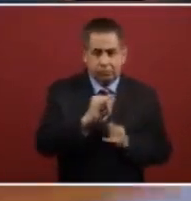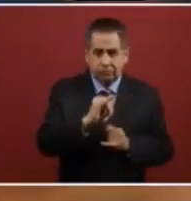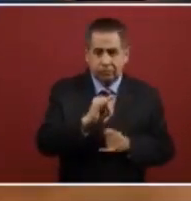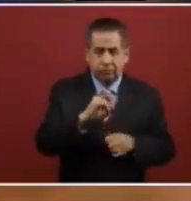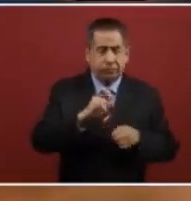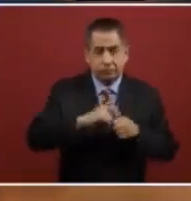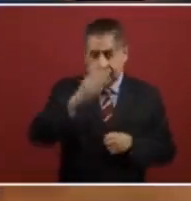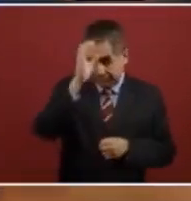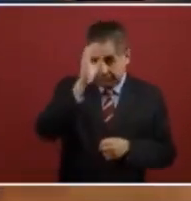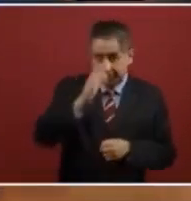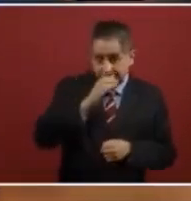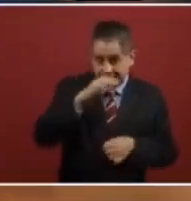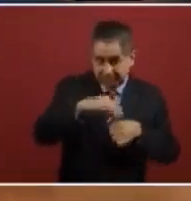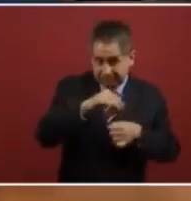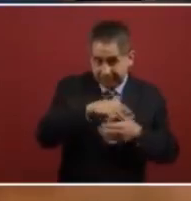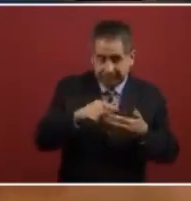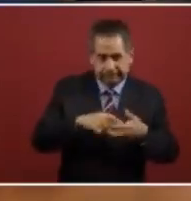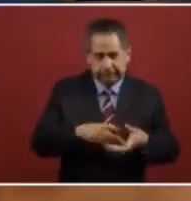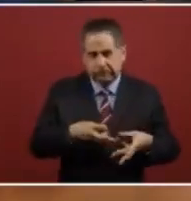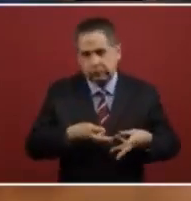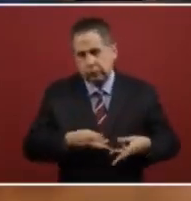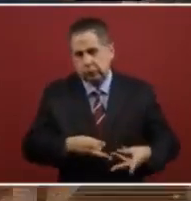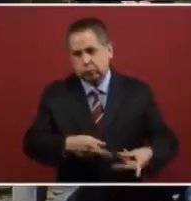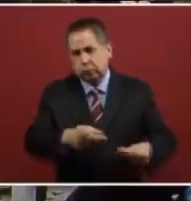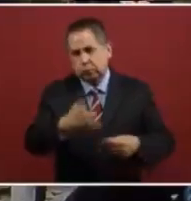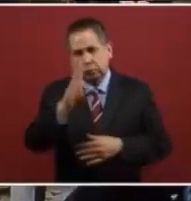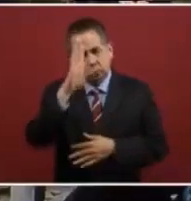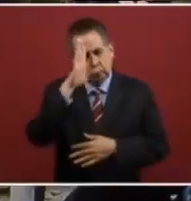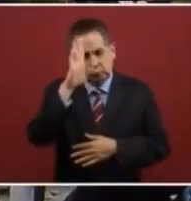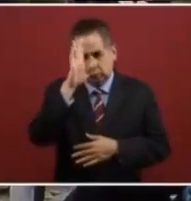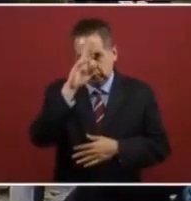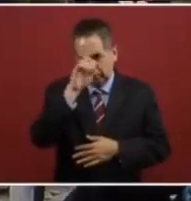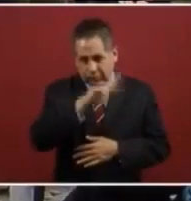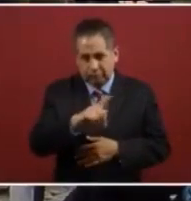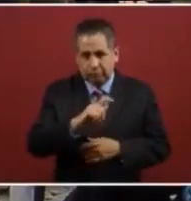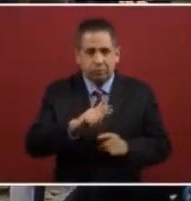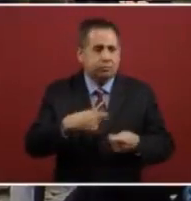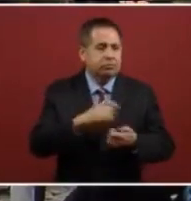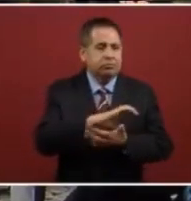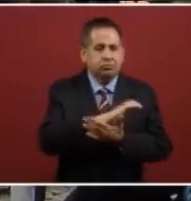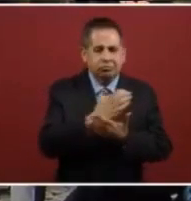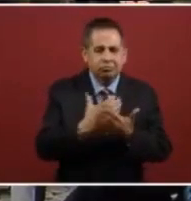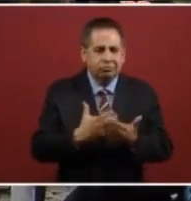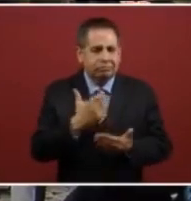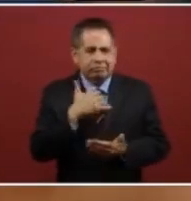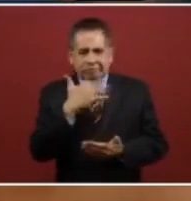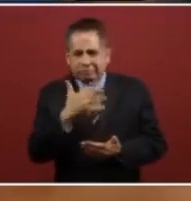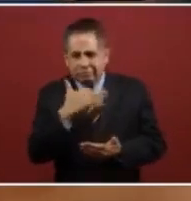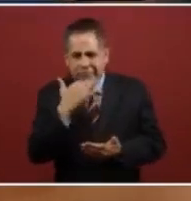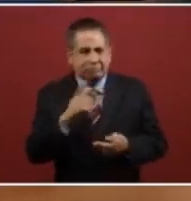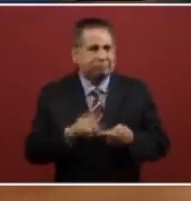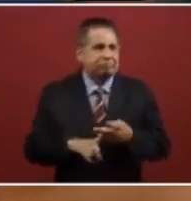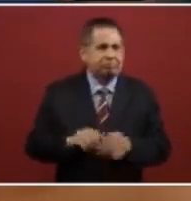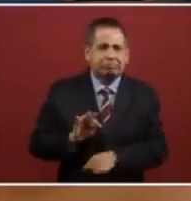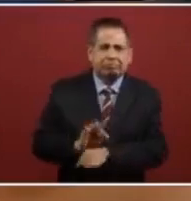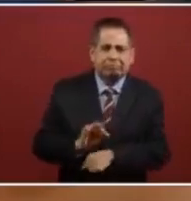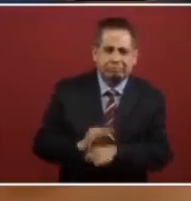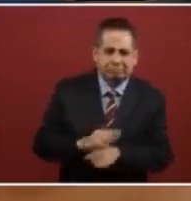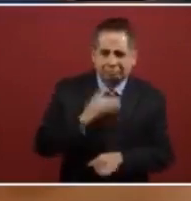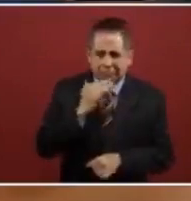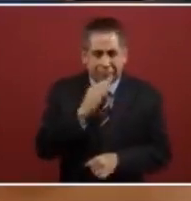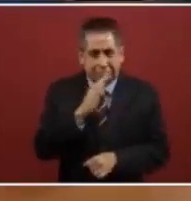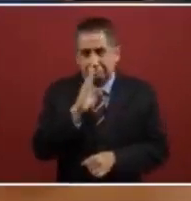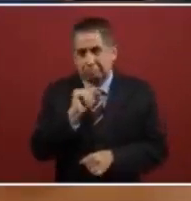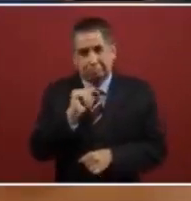was de some Coahuila y, local, bueno, por supuesto, la entrega de electoral contratos, fraud. Tráfico de influencias, contratos They've ilegales. been Y doing justo, bueno, incluso hay